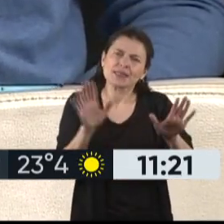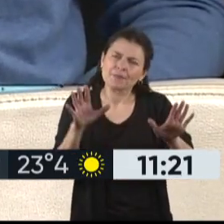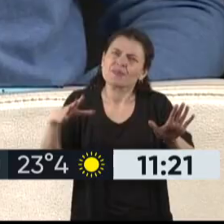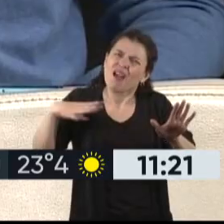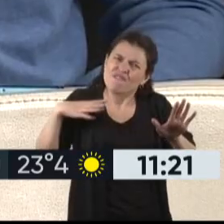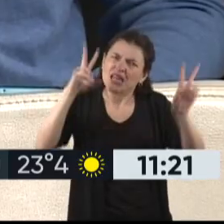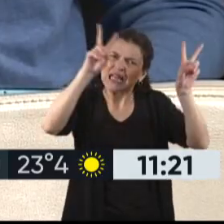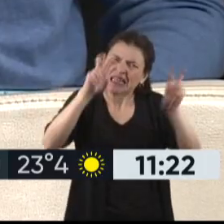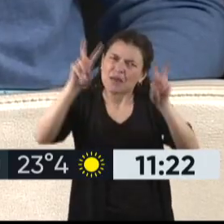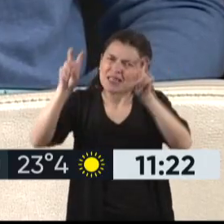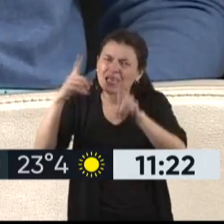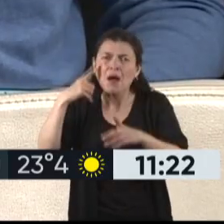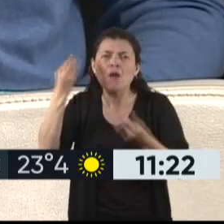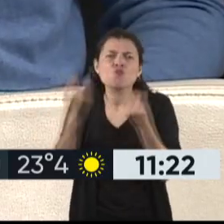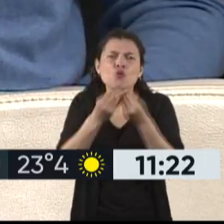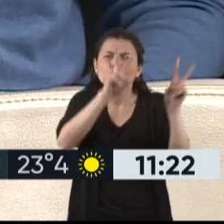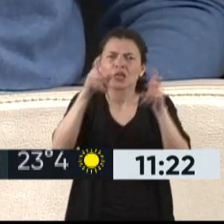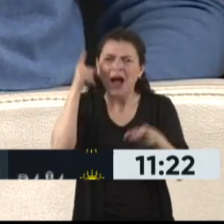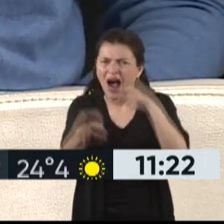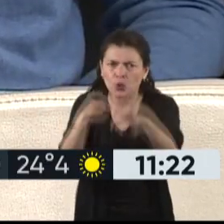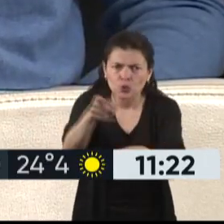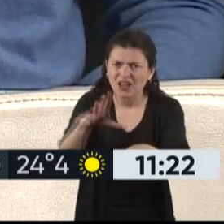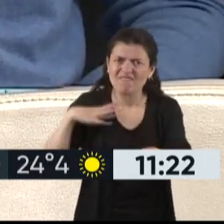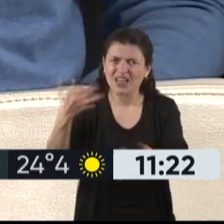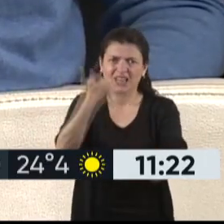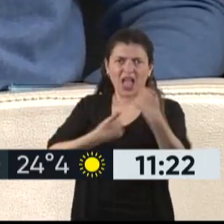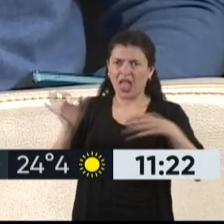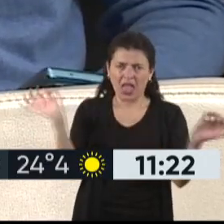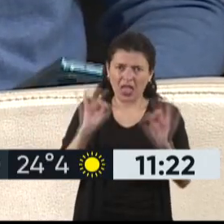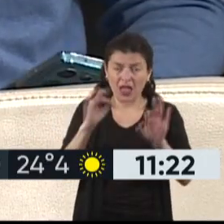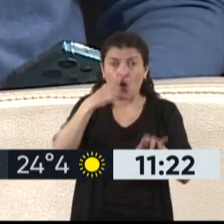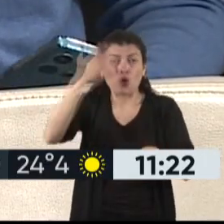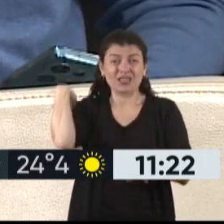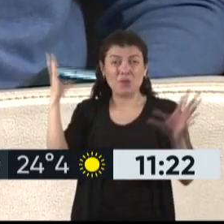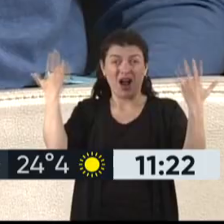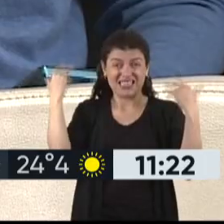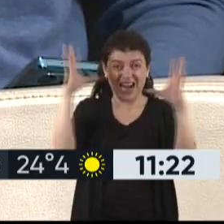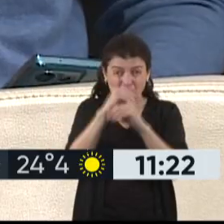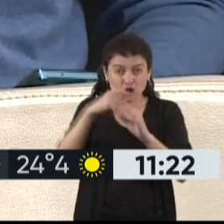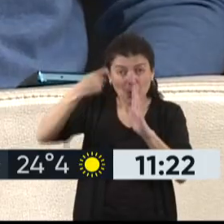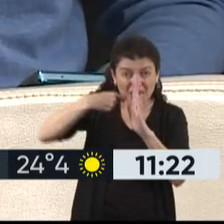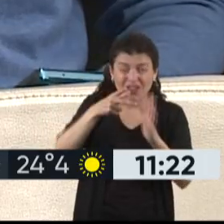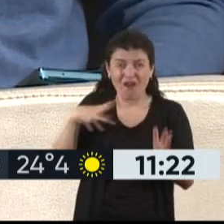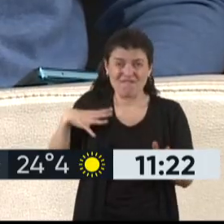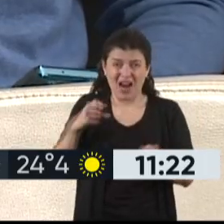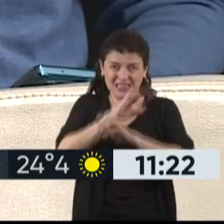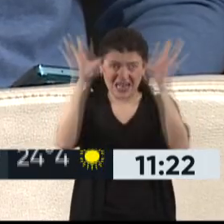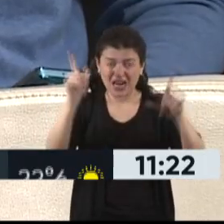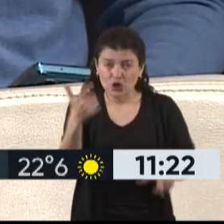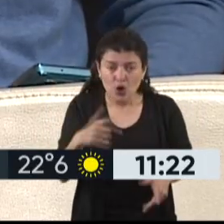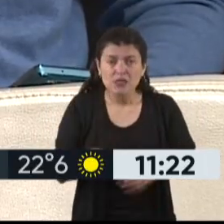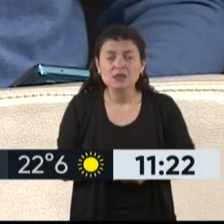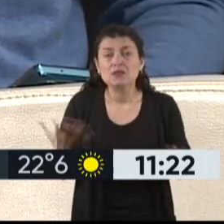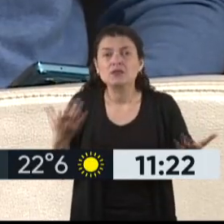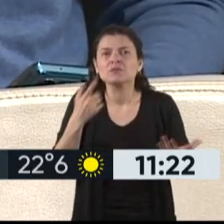montón de cuestiones que se lo acusan a expert y él no aclaró en el último video, teniendo en cuenta que faltan tantas cuestiones